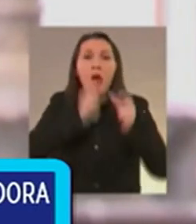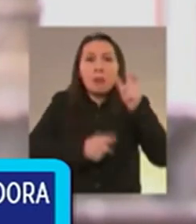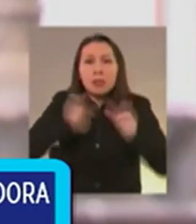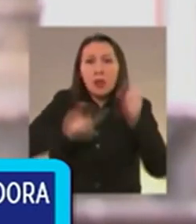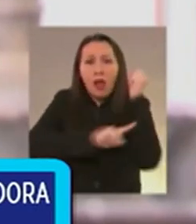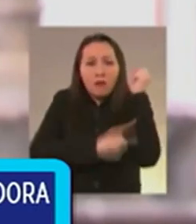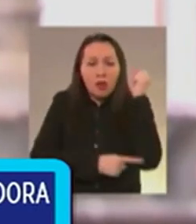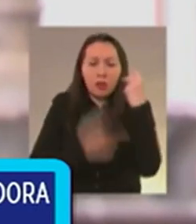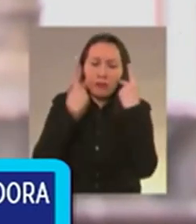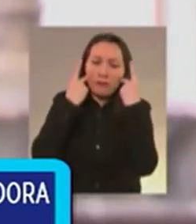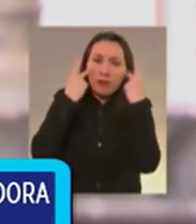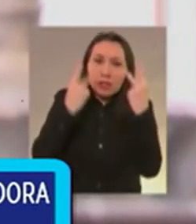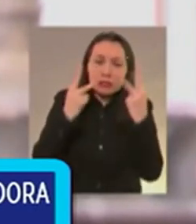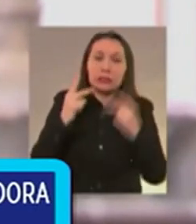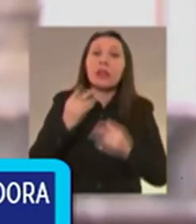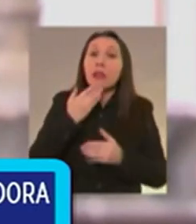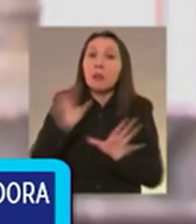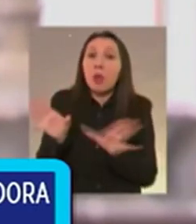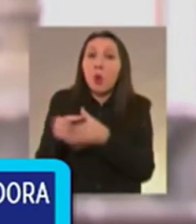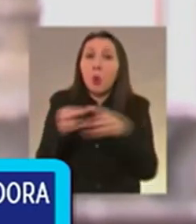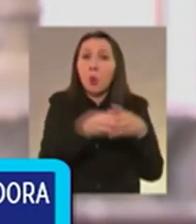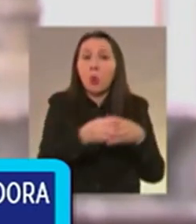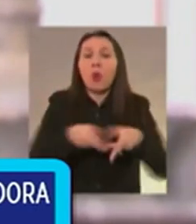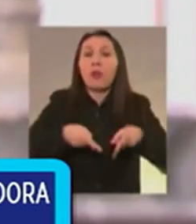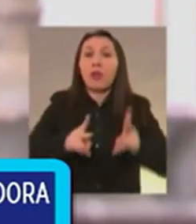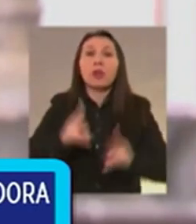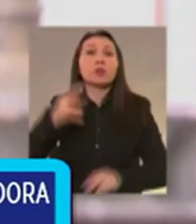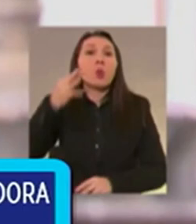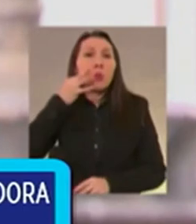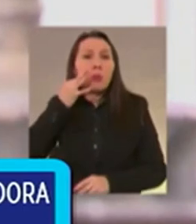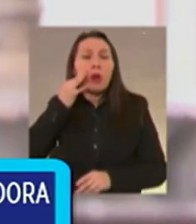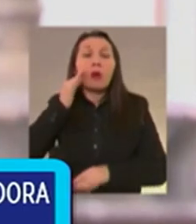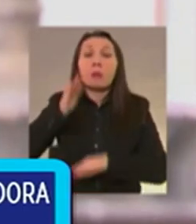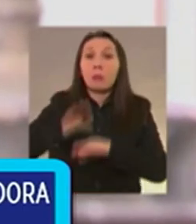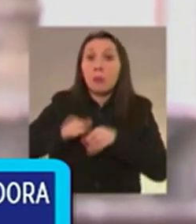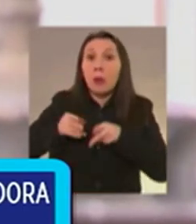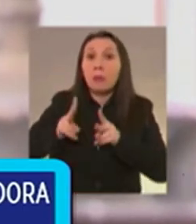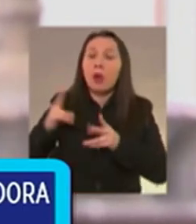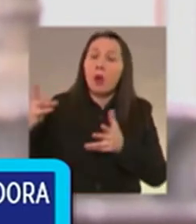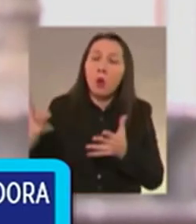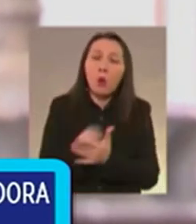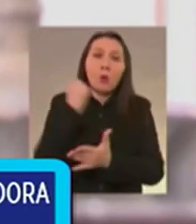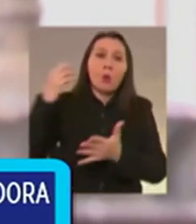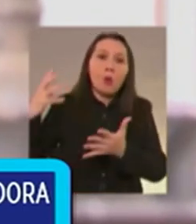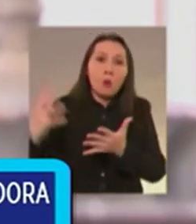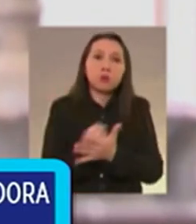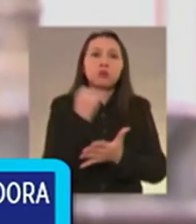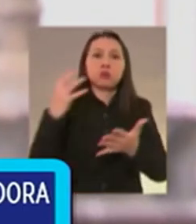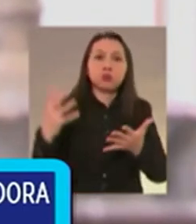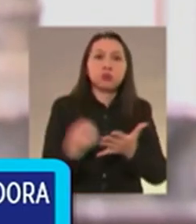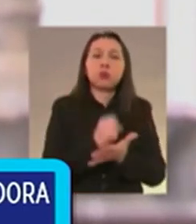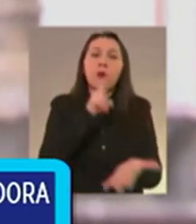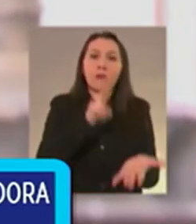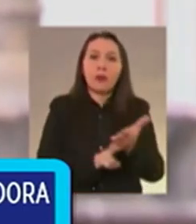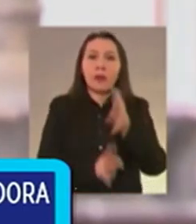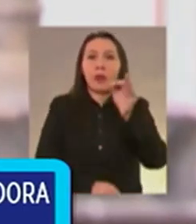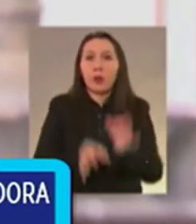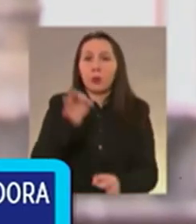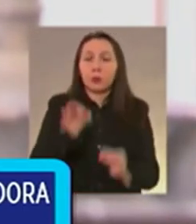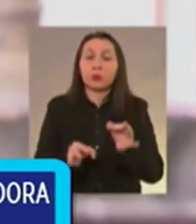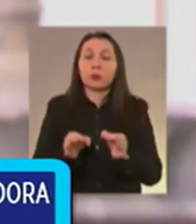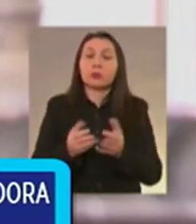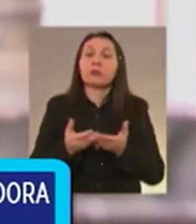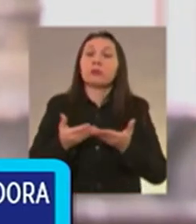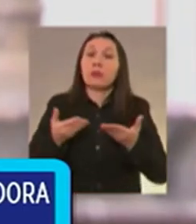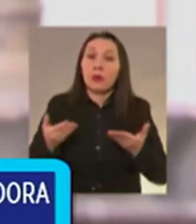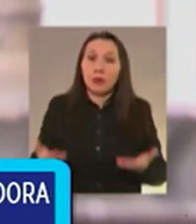valientes, además de organizaciones de derechos humanos, que han permitido logros alcanzados en esa verdad y justicia. Por